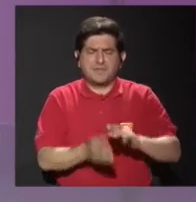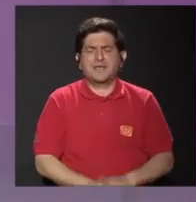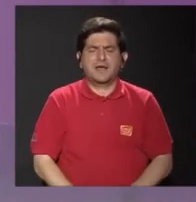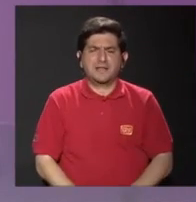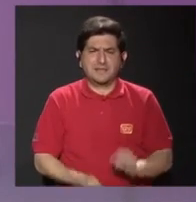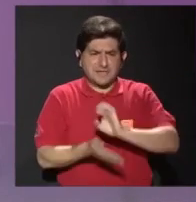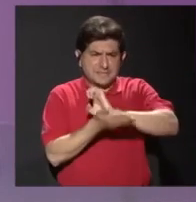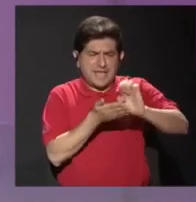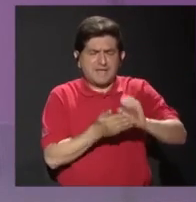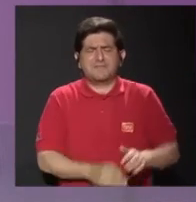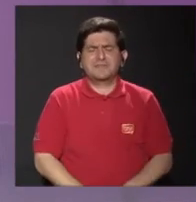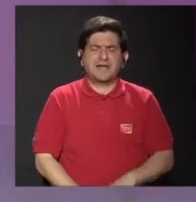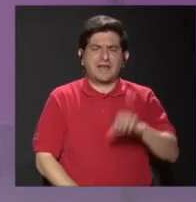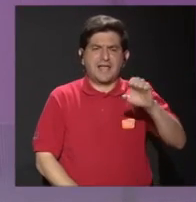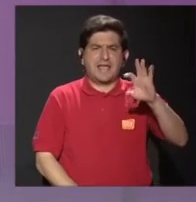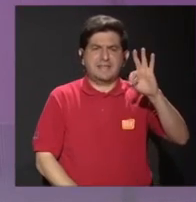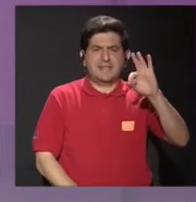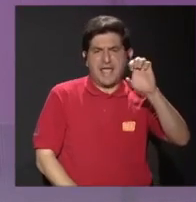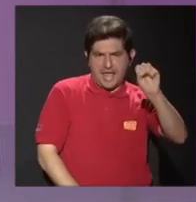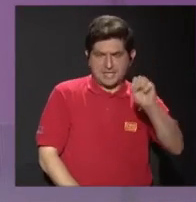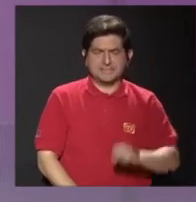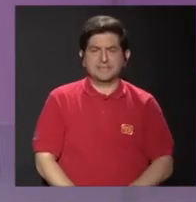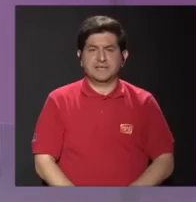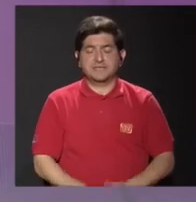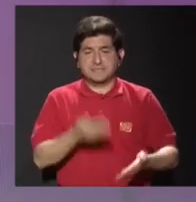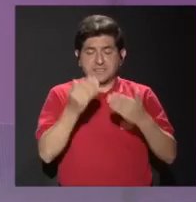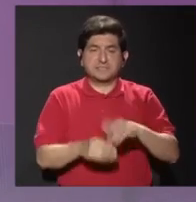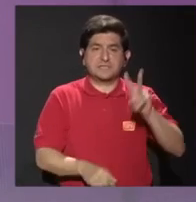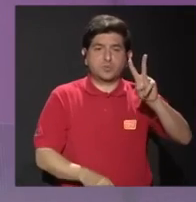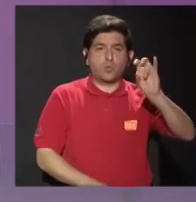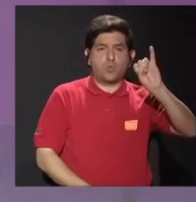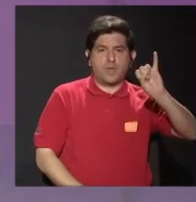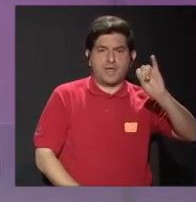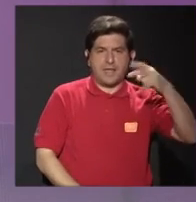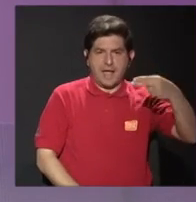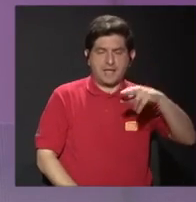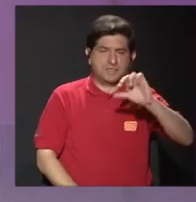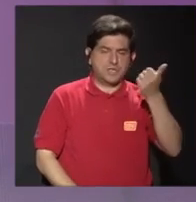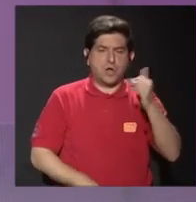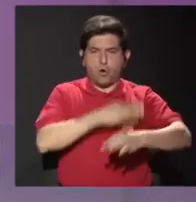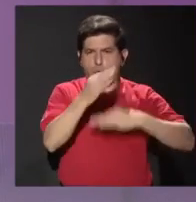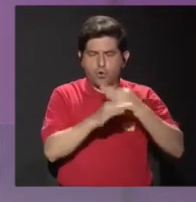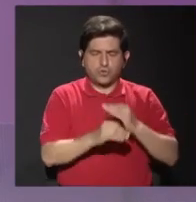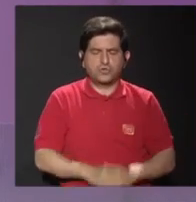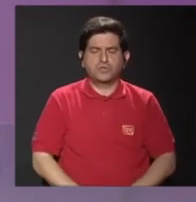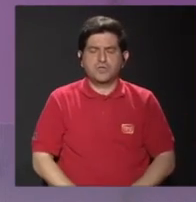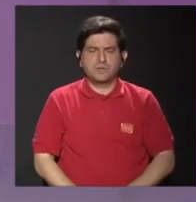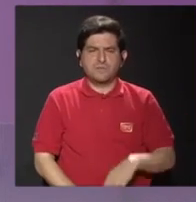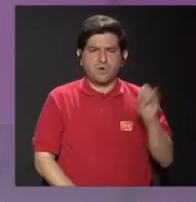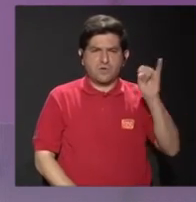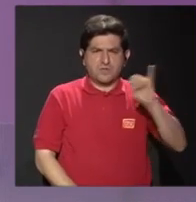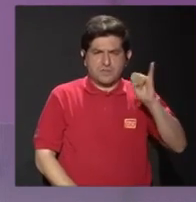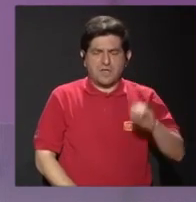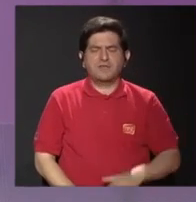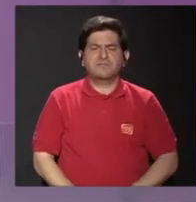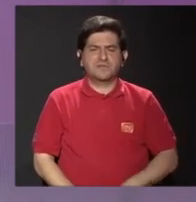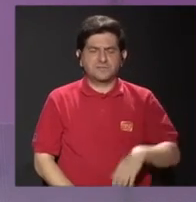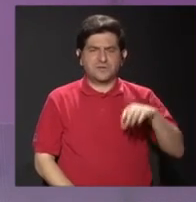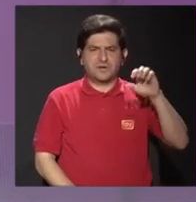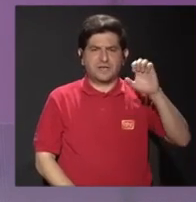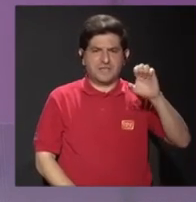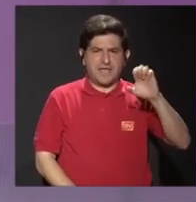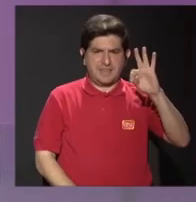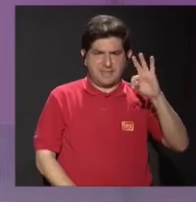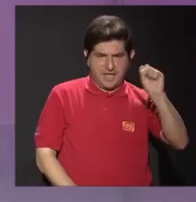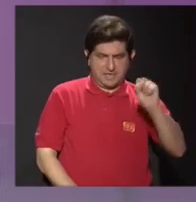infecciones de transmisión sexual que puede ser desde un vih hasta otra clase de infecciones de transmisión sexual se le tiene que